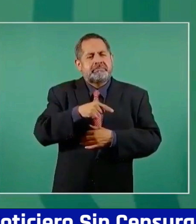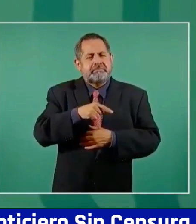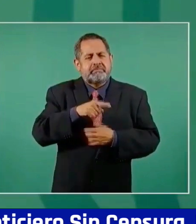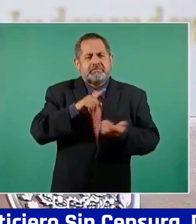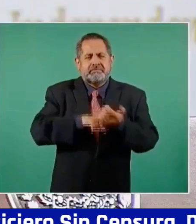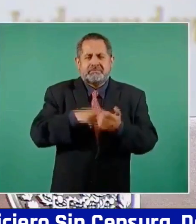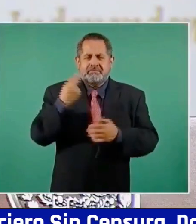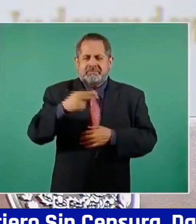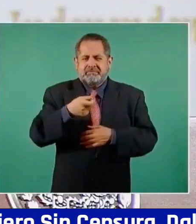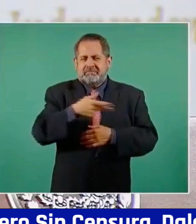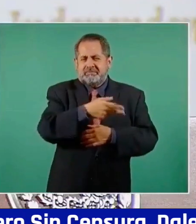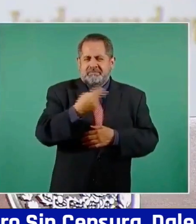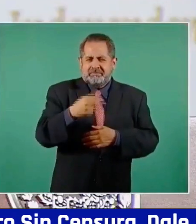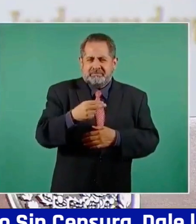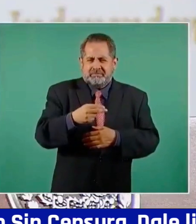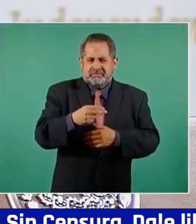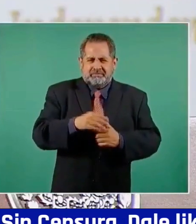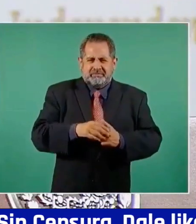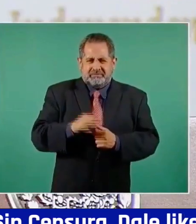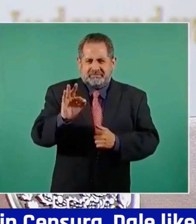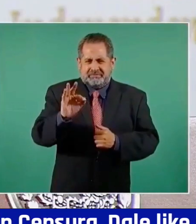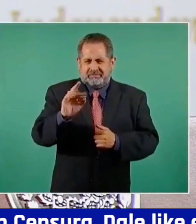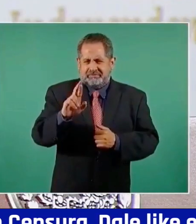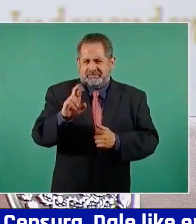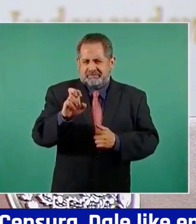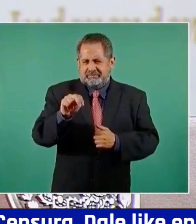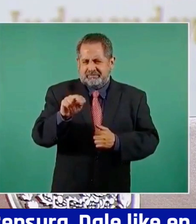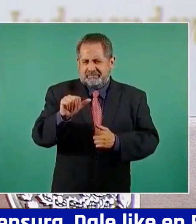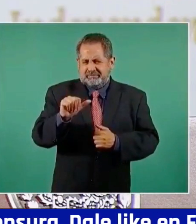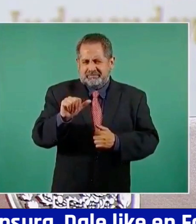que se llamó Frena,